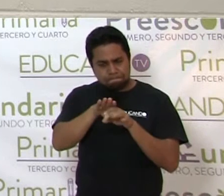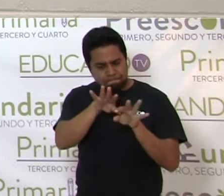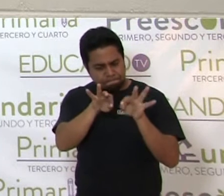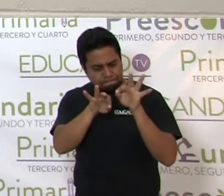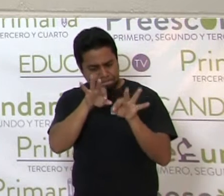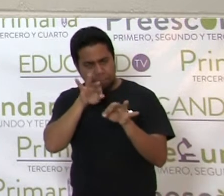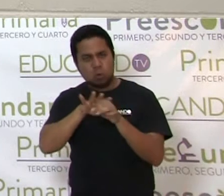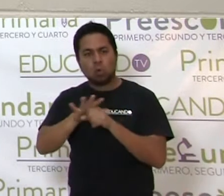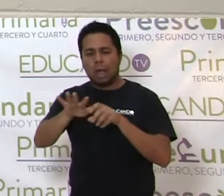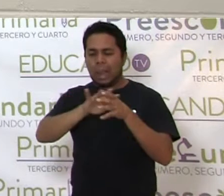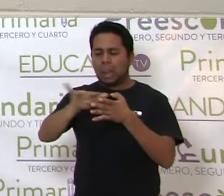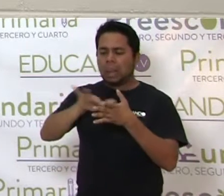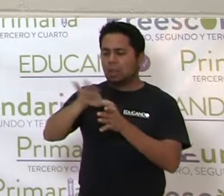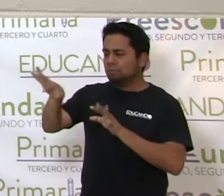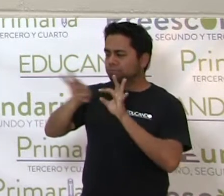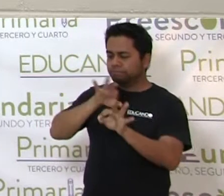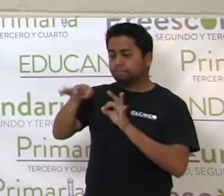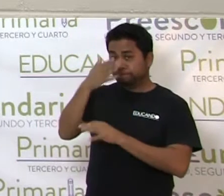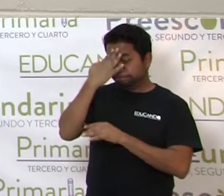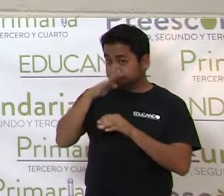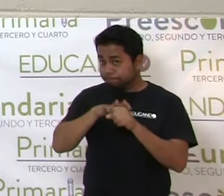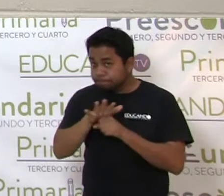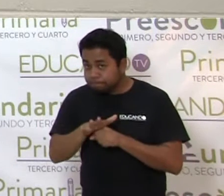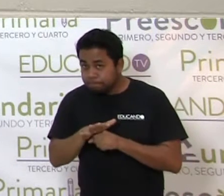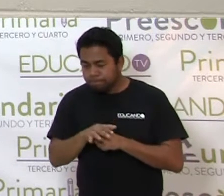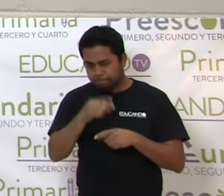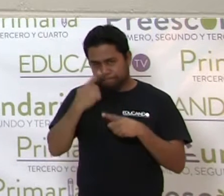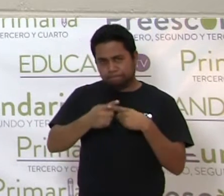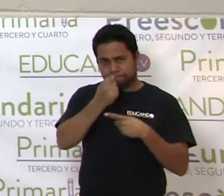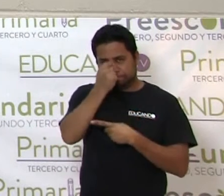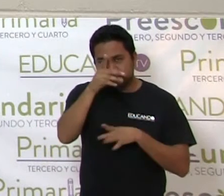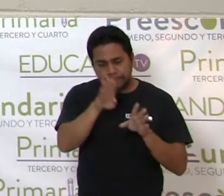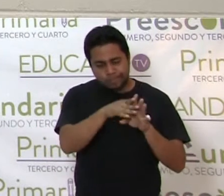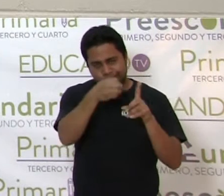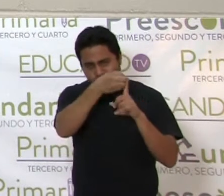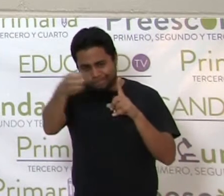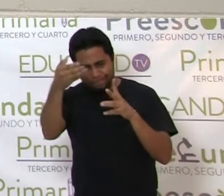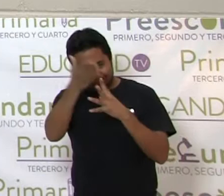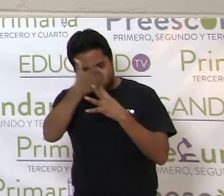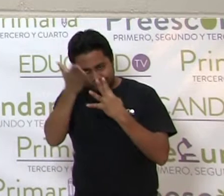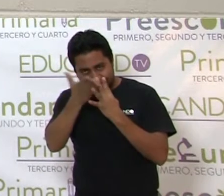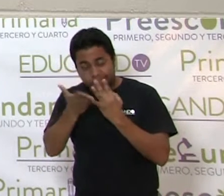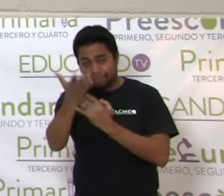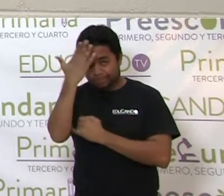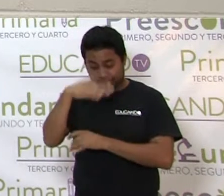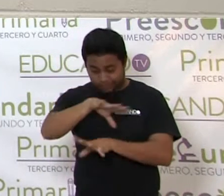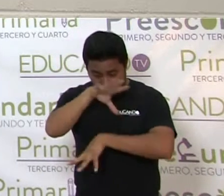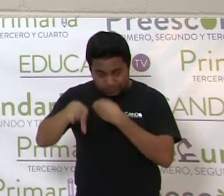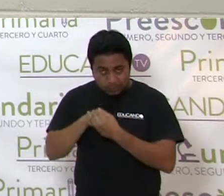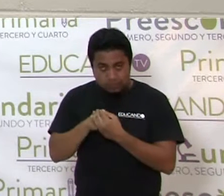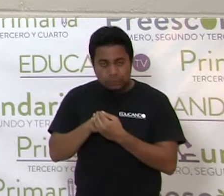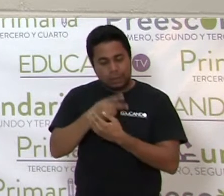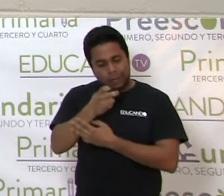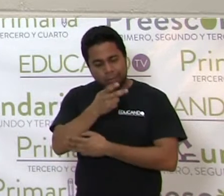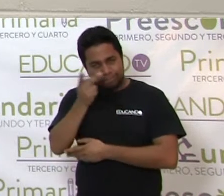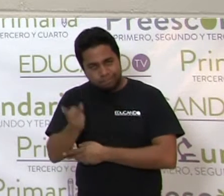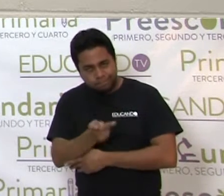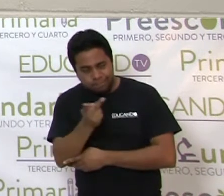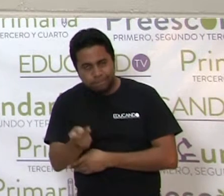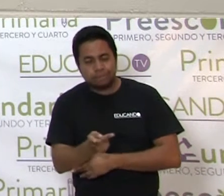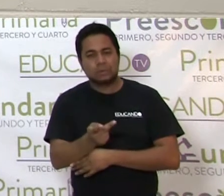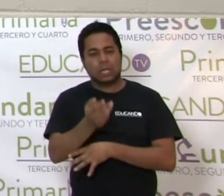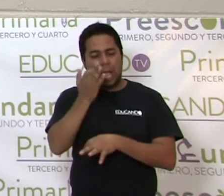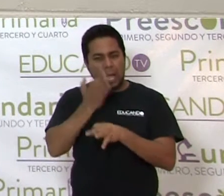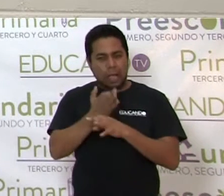los textos literarios? ¿Saben quién lo hace? ¿Cómo se organizan? Pues todas estas preguntas vamos a tratar